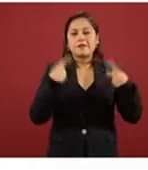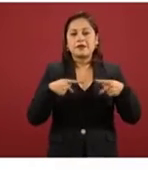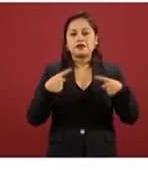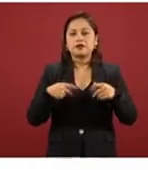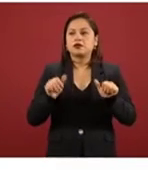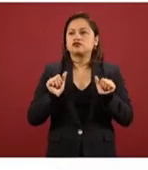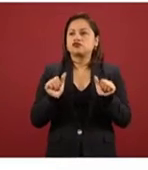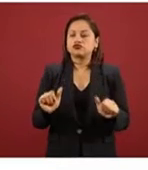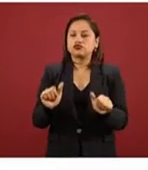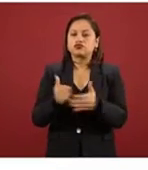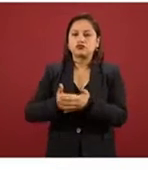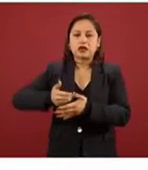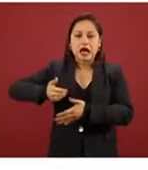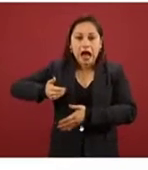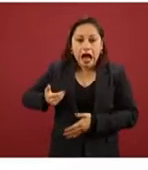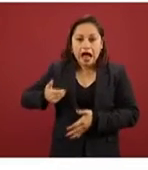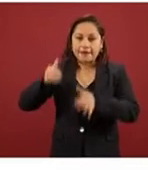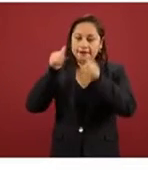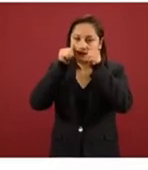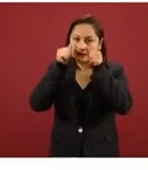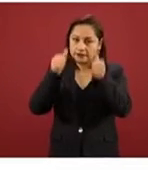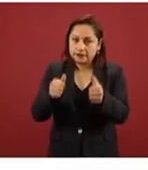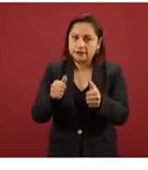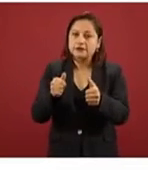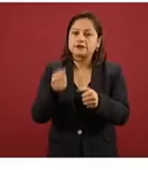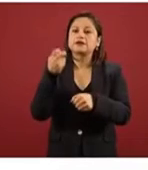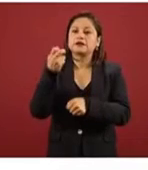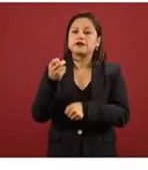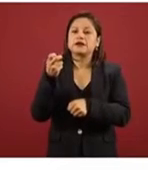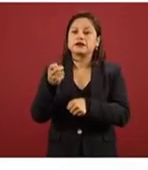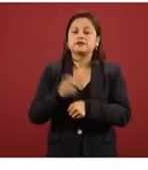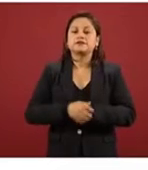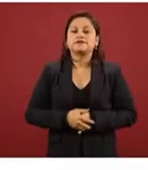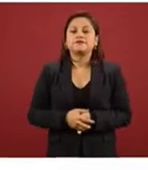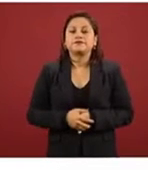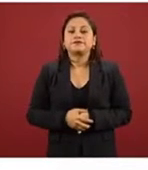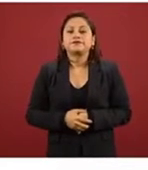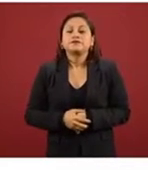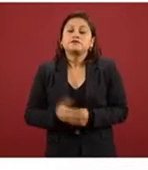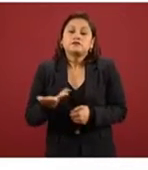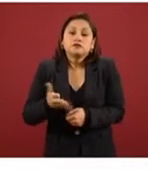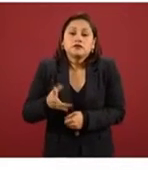territorio en el momento de la ocurrencia del evento. Cerca de